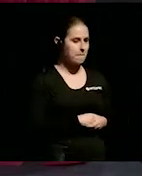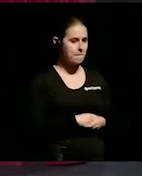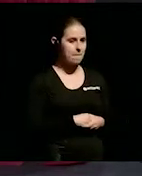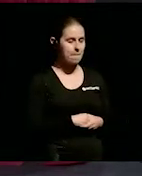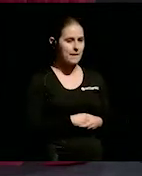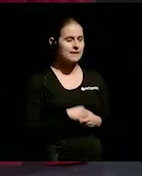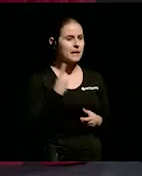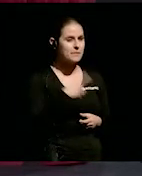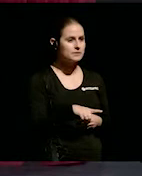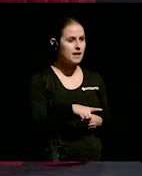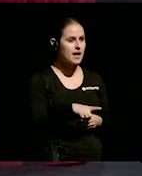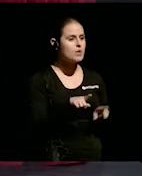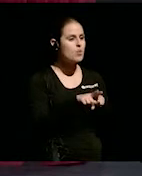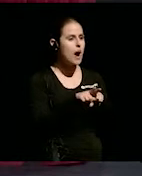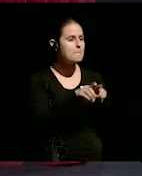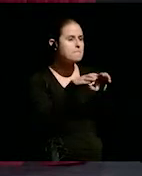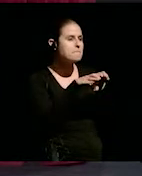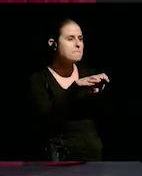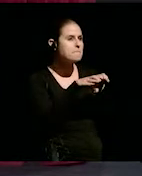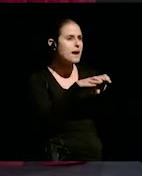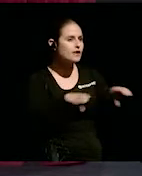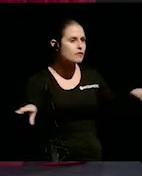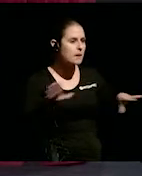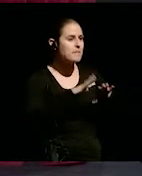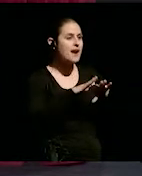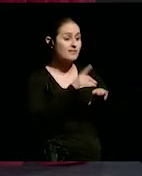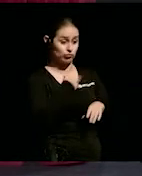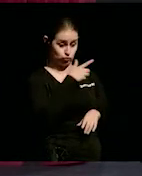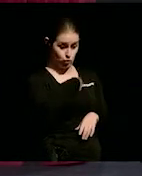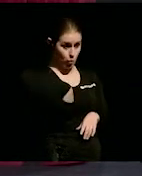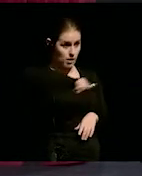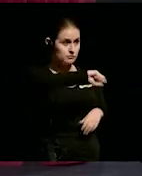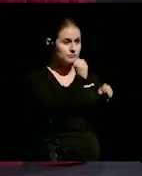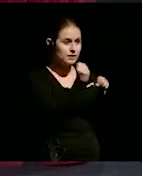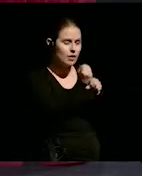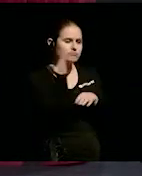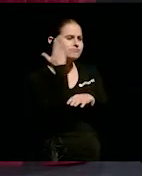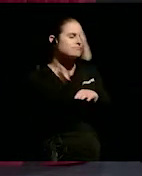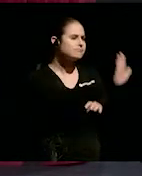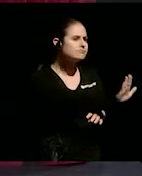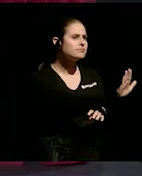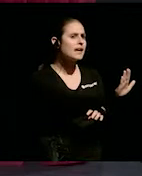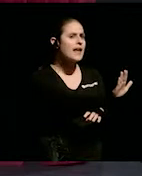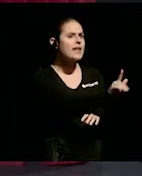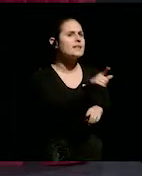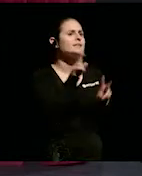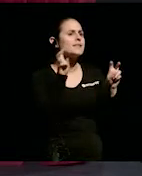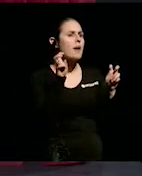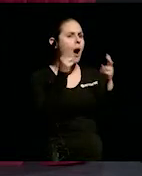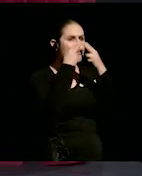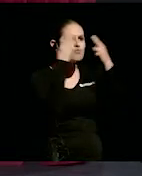Más plataformas sobre las que presentar nuestro trabajo integrado. Y llegamos a públicos